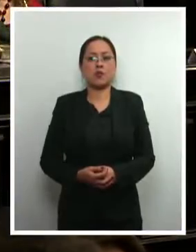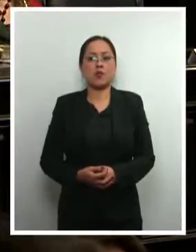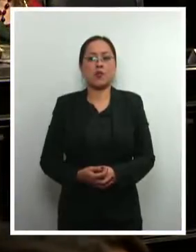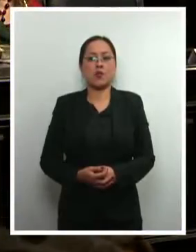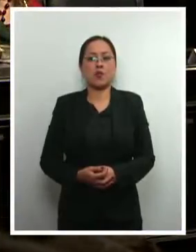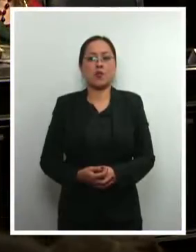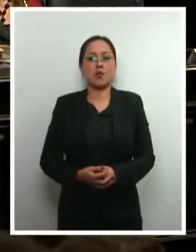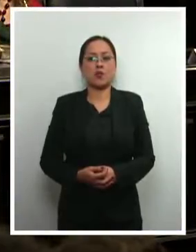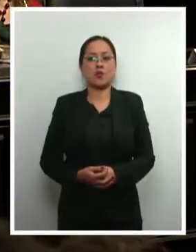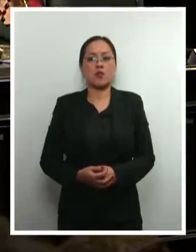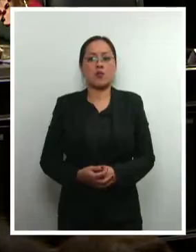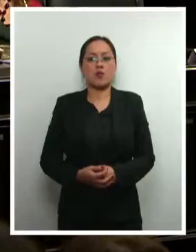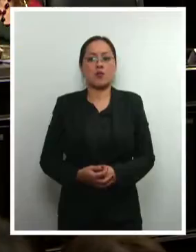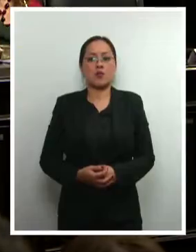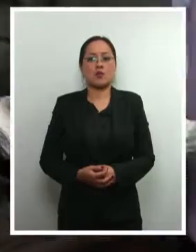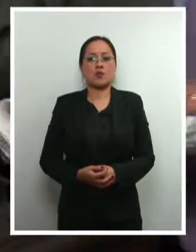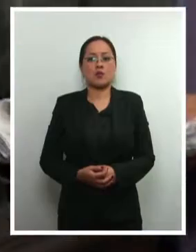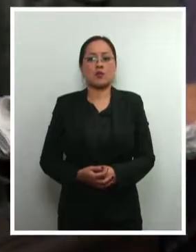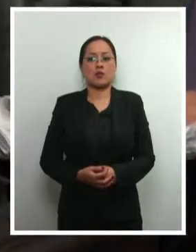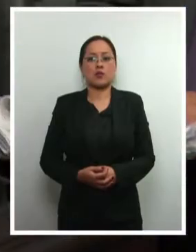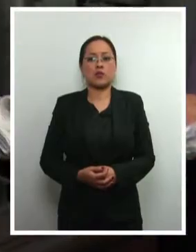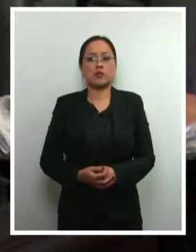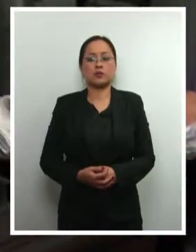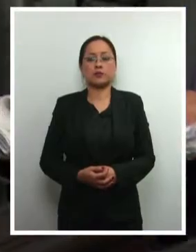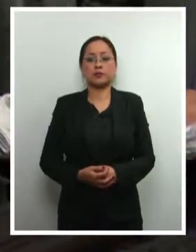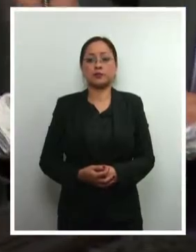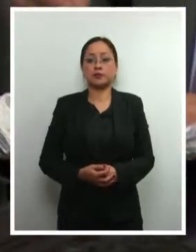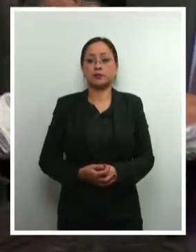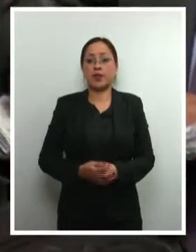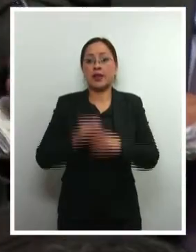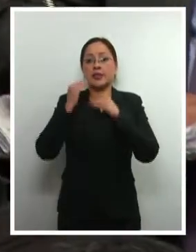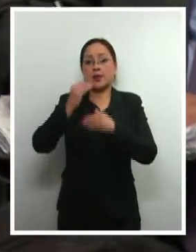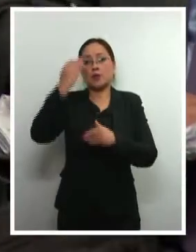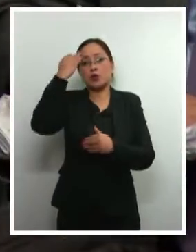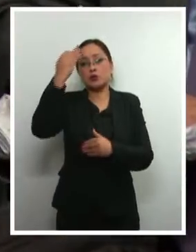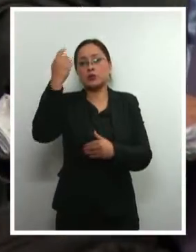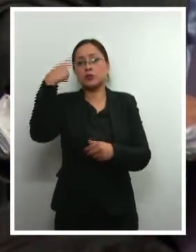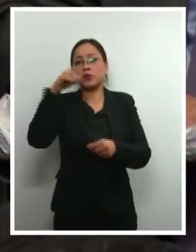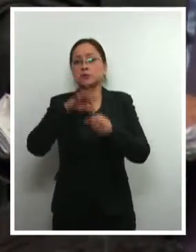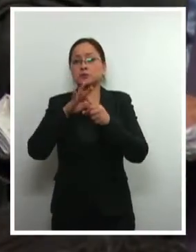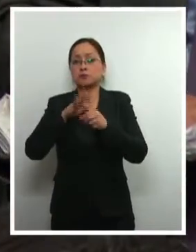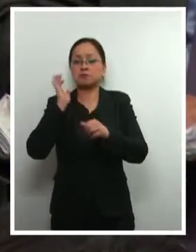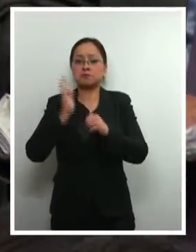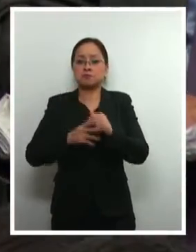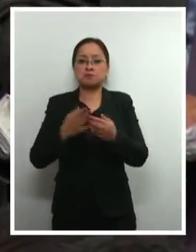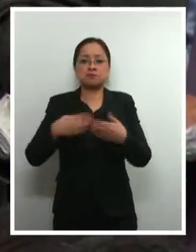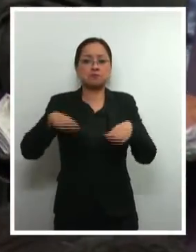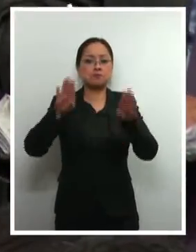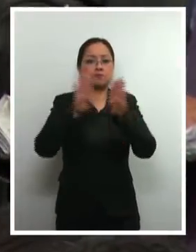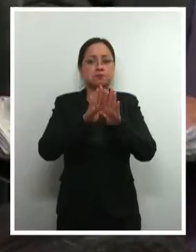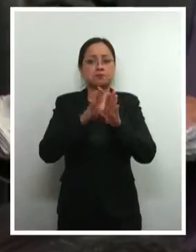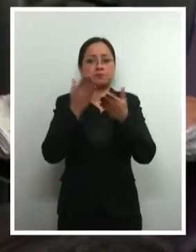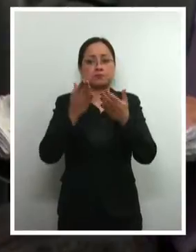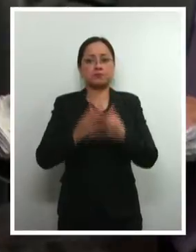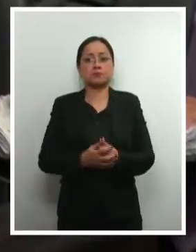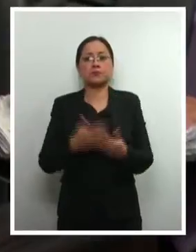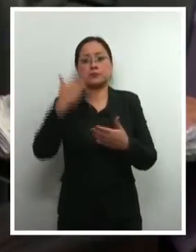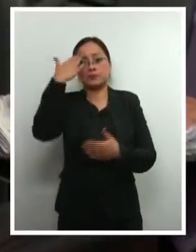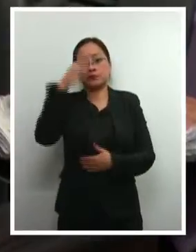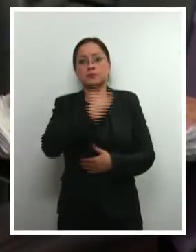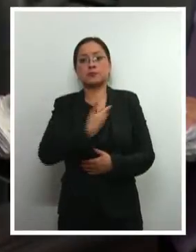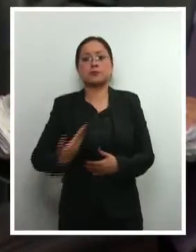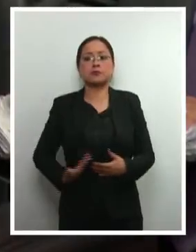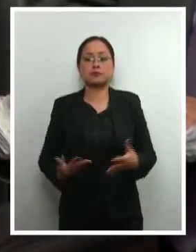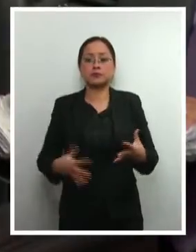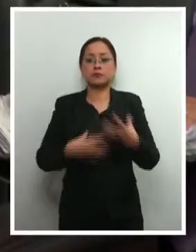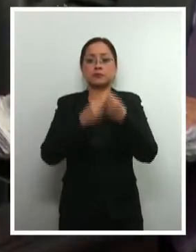Vamos a cerrar el sistema. Ciérrese el sistema electrónico de votación. Señor presidente, se